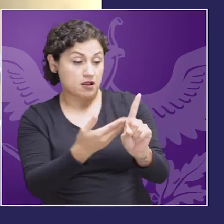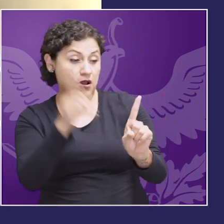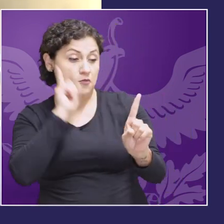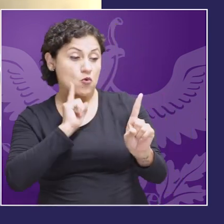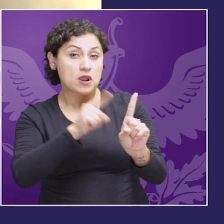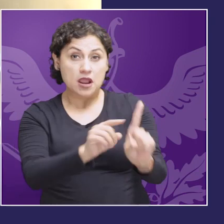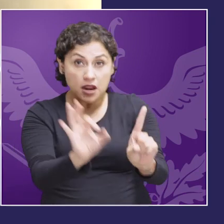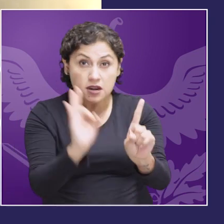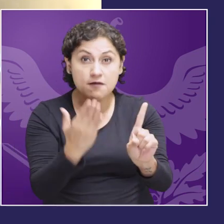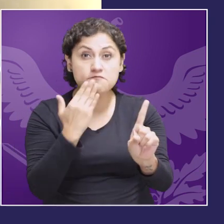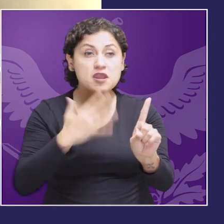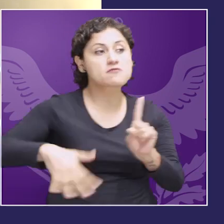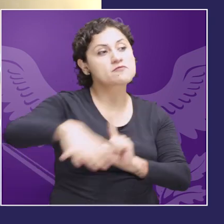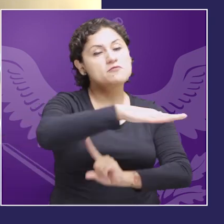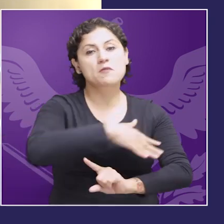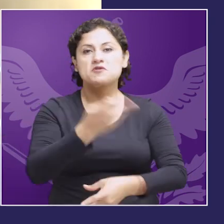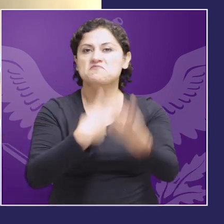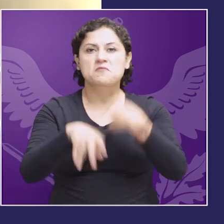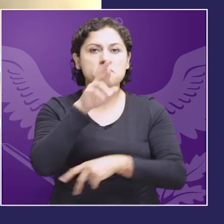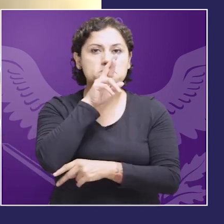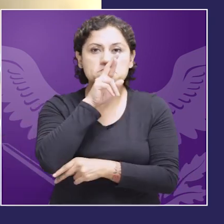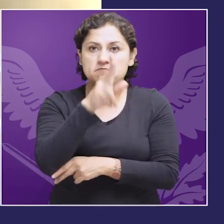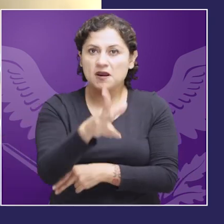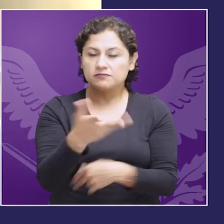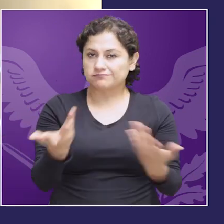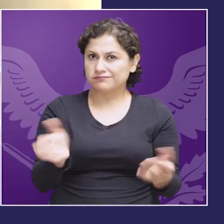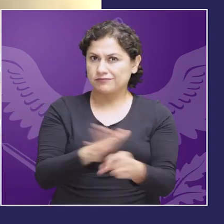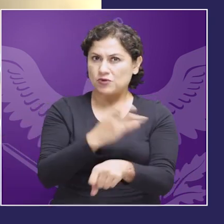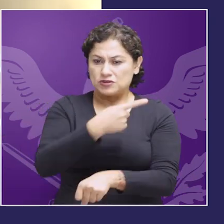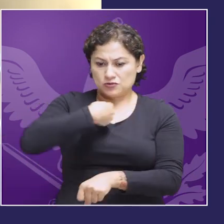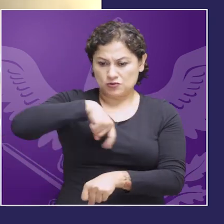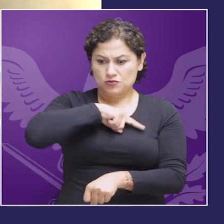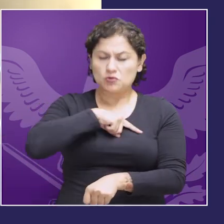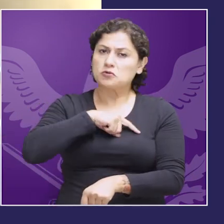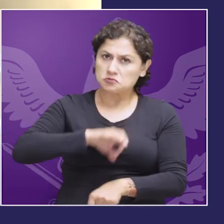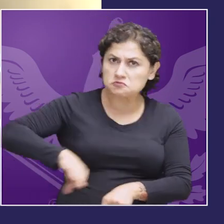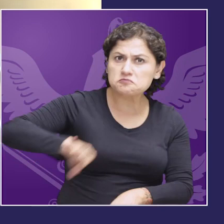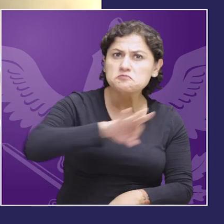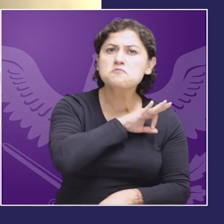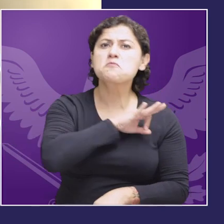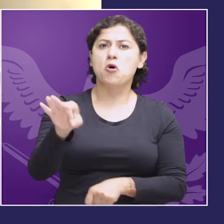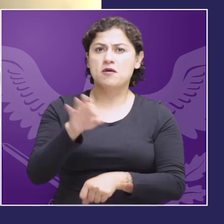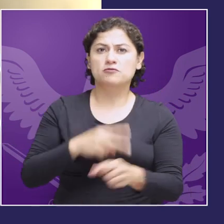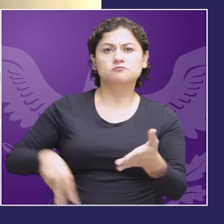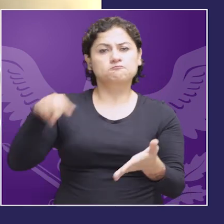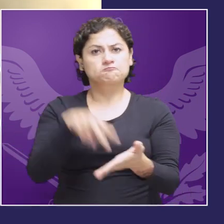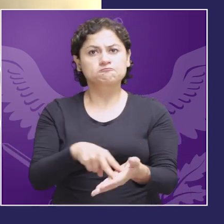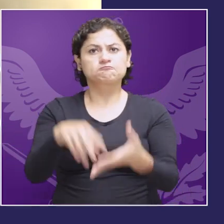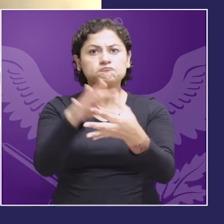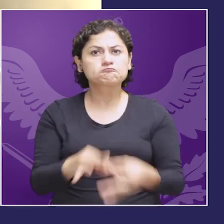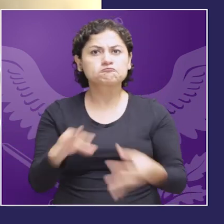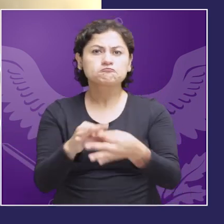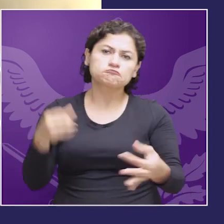todo eso de forma inmediata en las familias. Así es que esto es una apuesta a que la transformación de ellas es posible, pero requiere